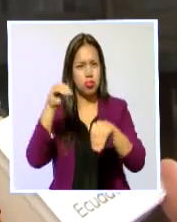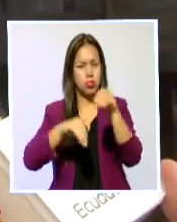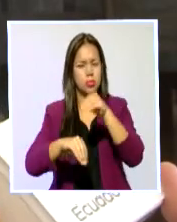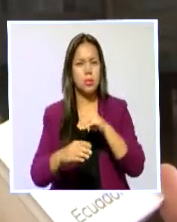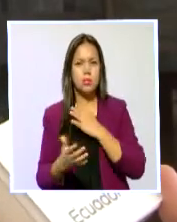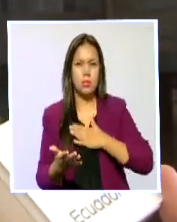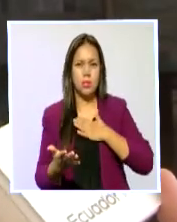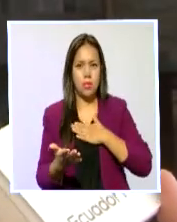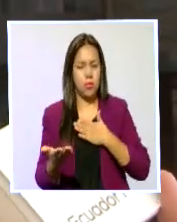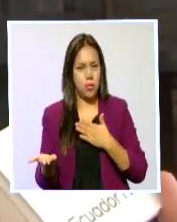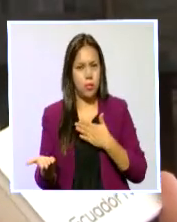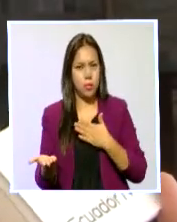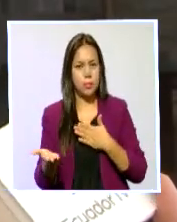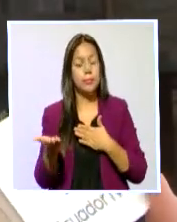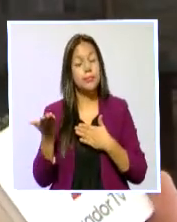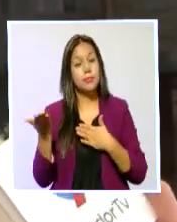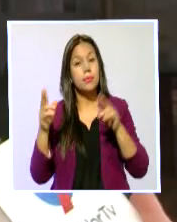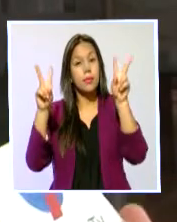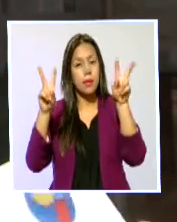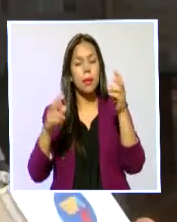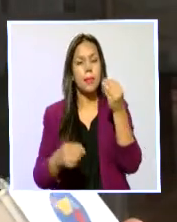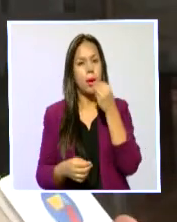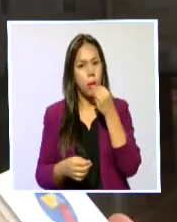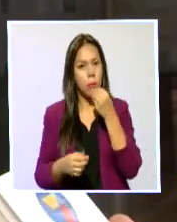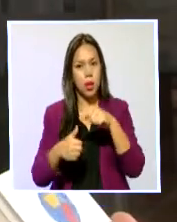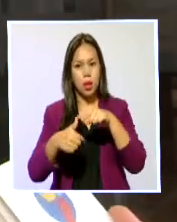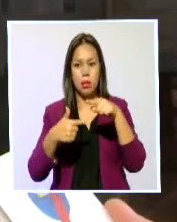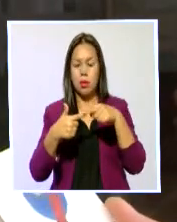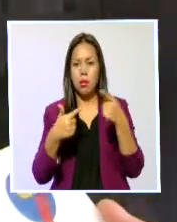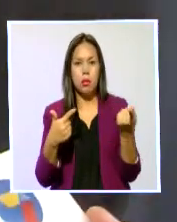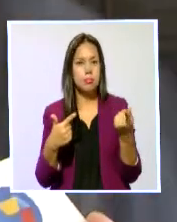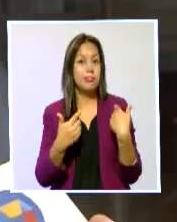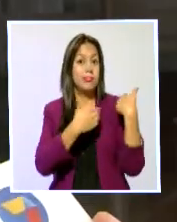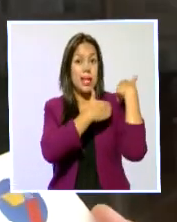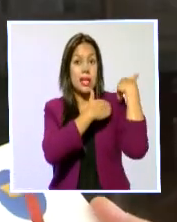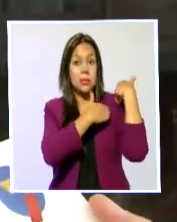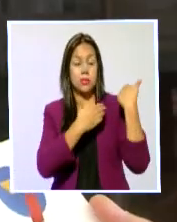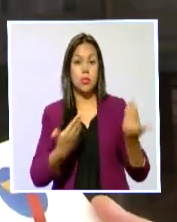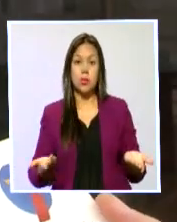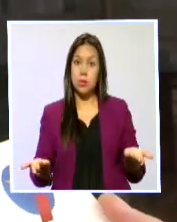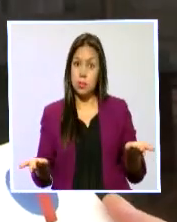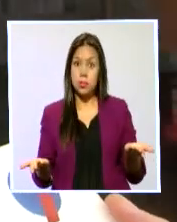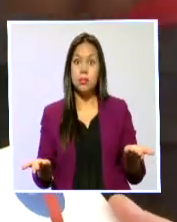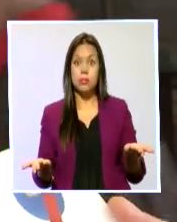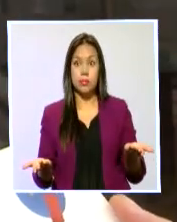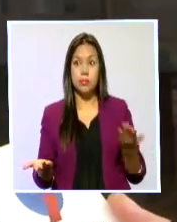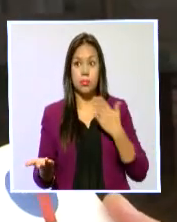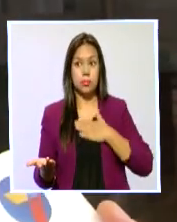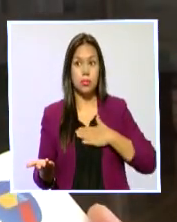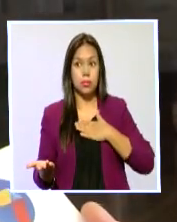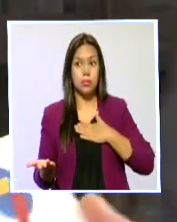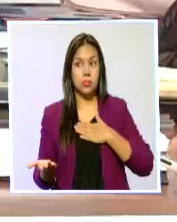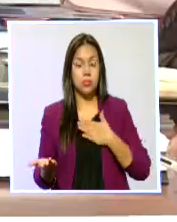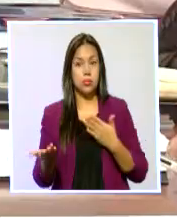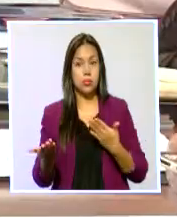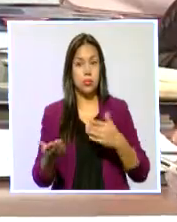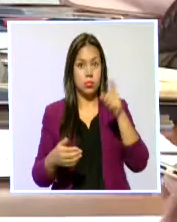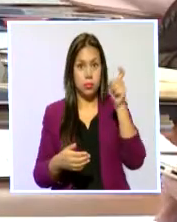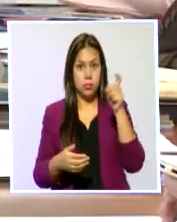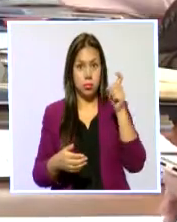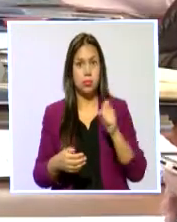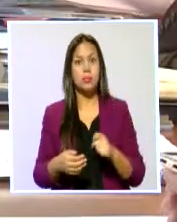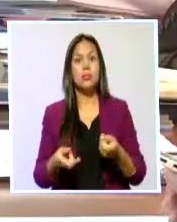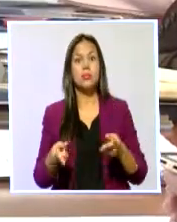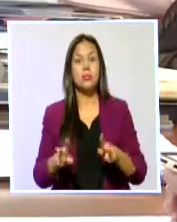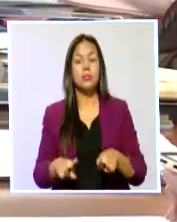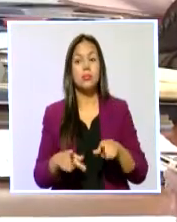madre en condiciones, en los temas de alimentos, en las cuestiones de responsabilidad, es un tema muy profundo y complejo. Dentro del